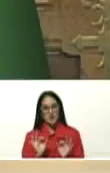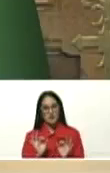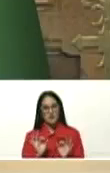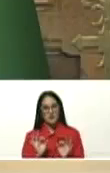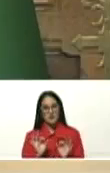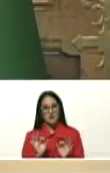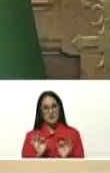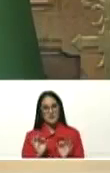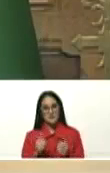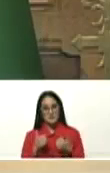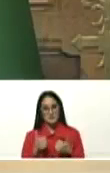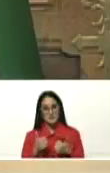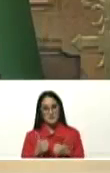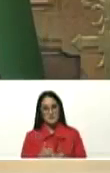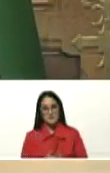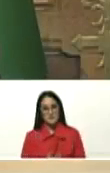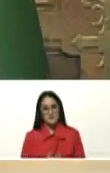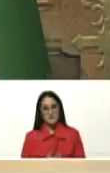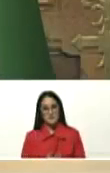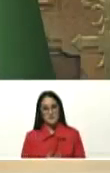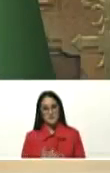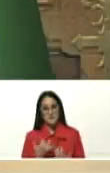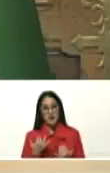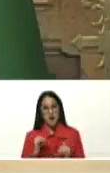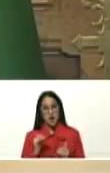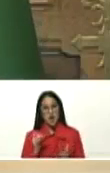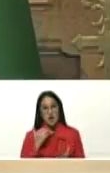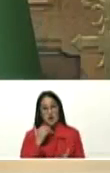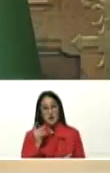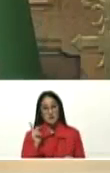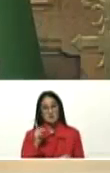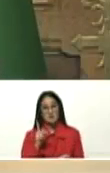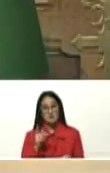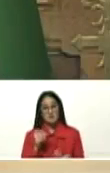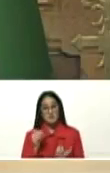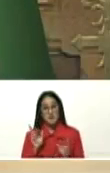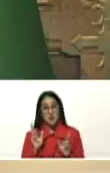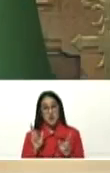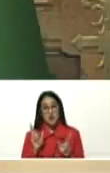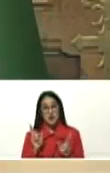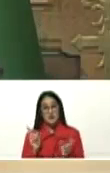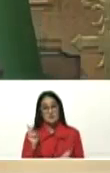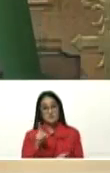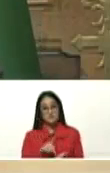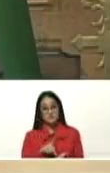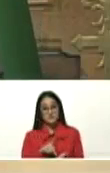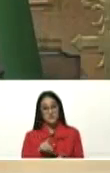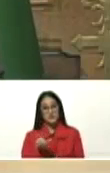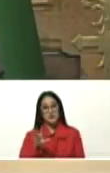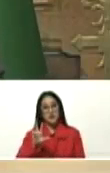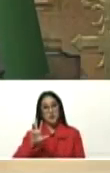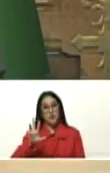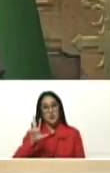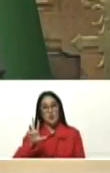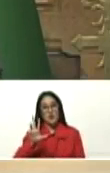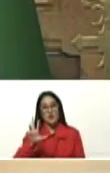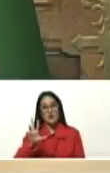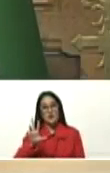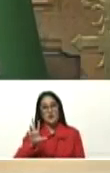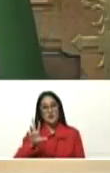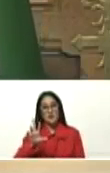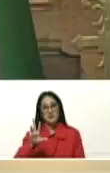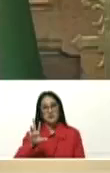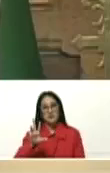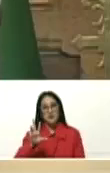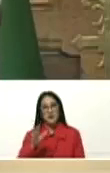vigencia. Tendrá que llegar más temprano que tarde, ahora con la llegada de Lula,